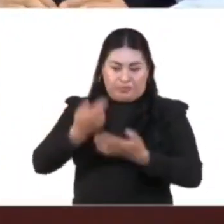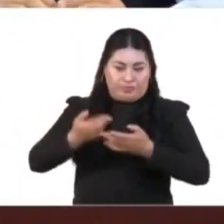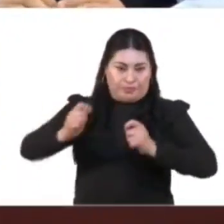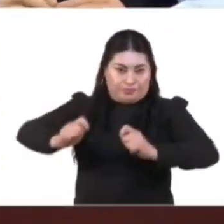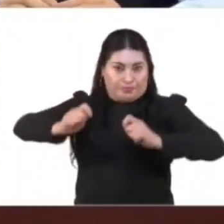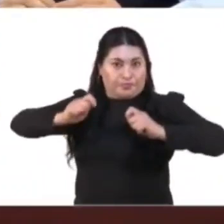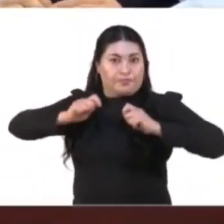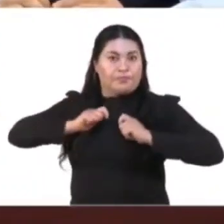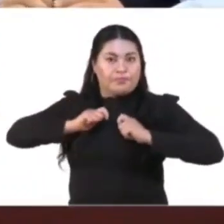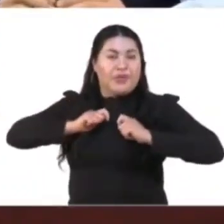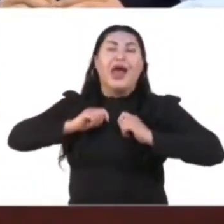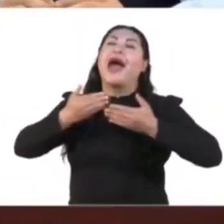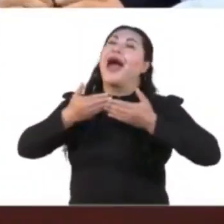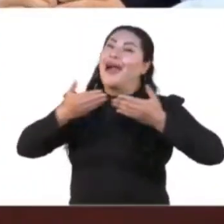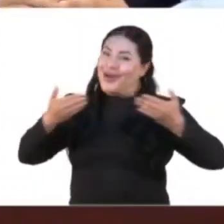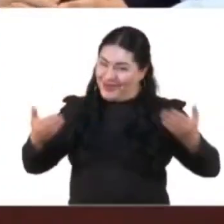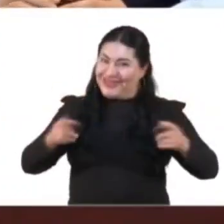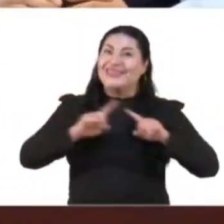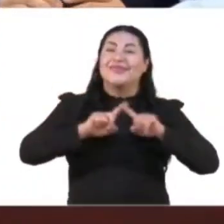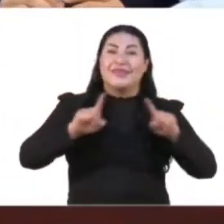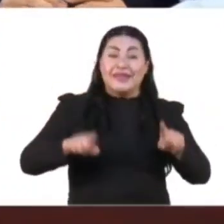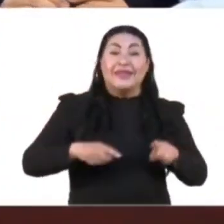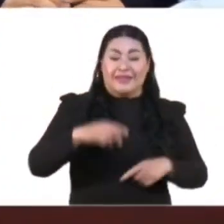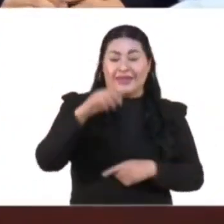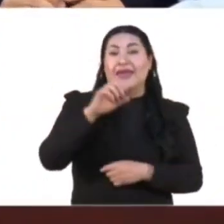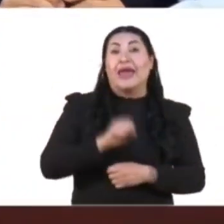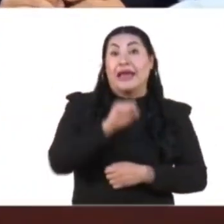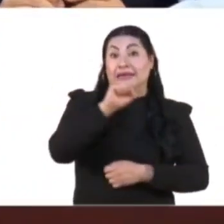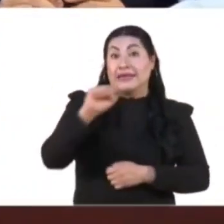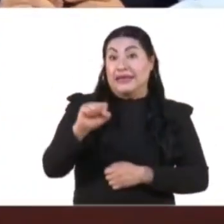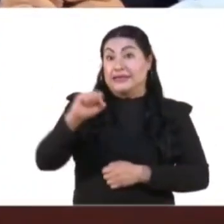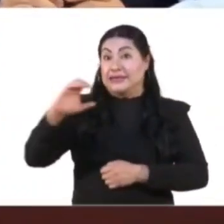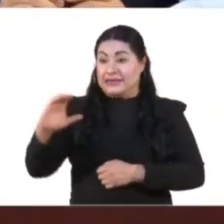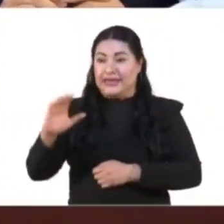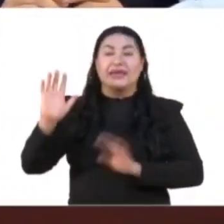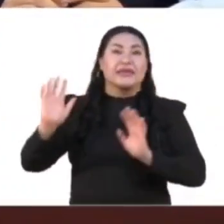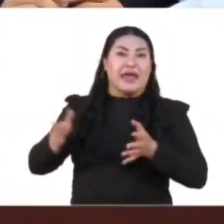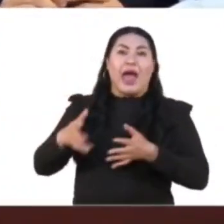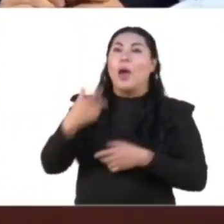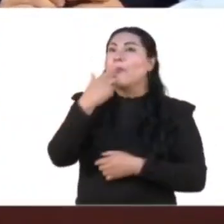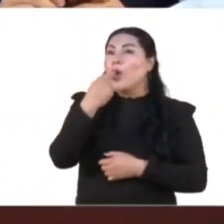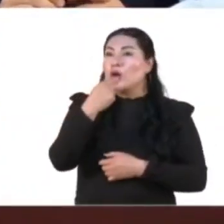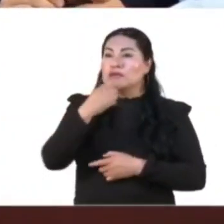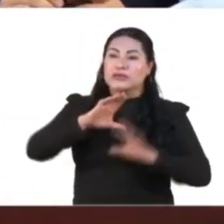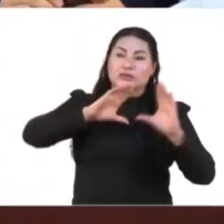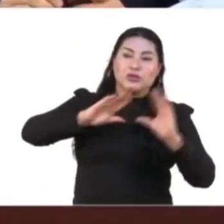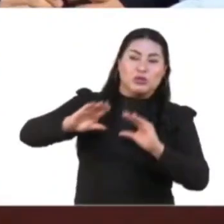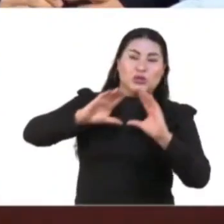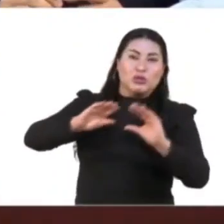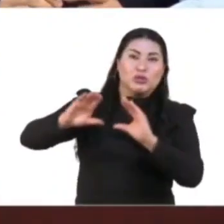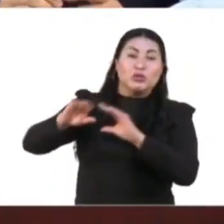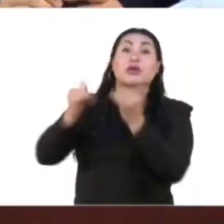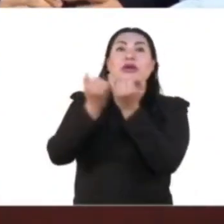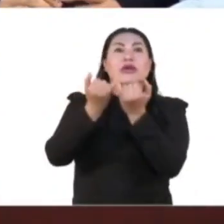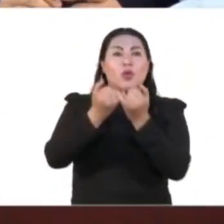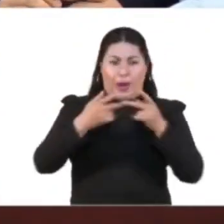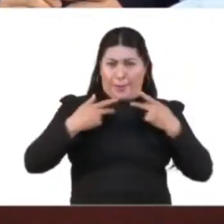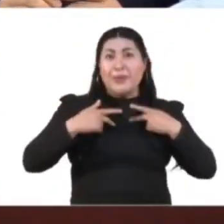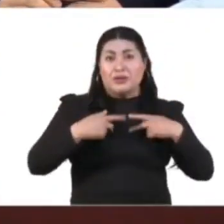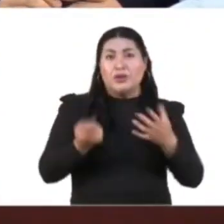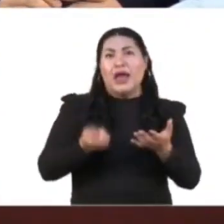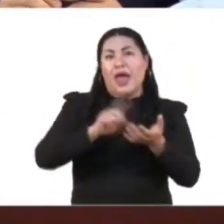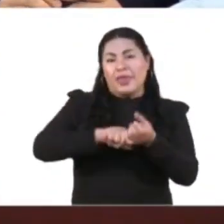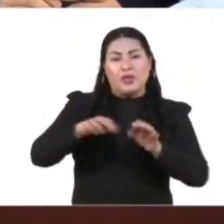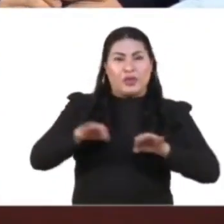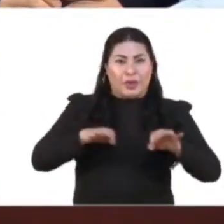mando, ahora se ha capacitado a la Secretaría de Seguridad Ciudadana, policías, pero también a servidores públicos,